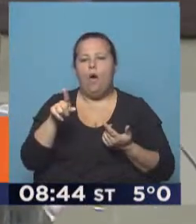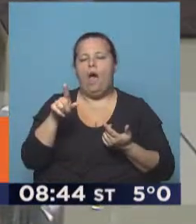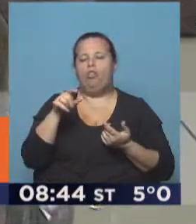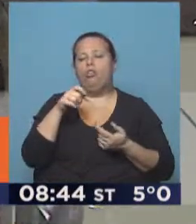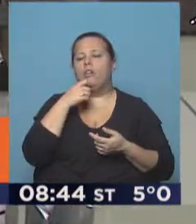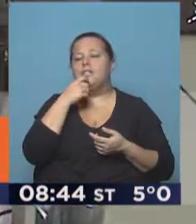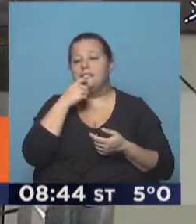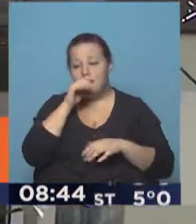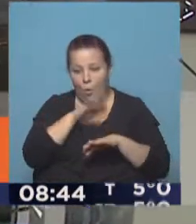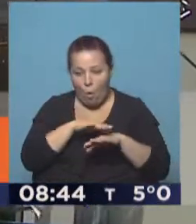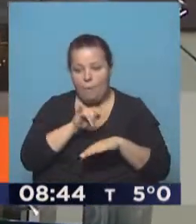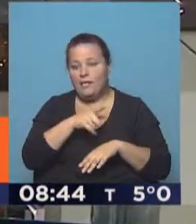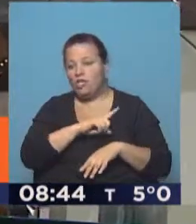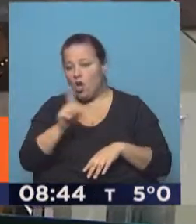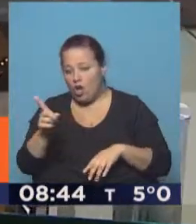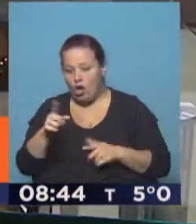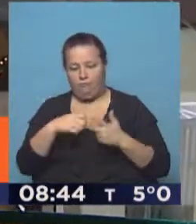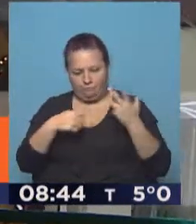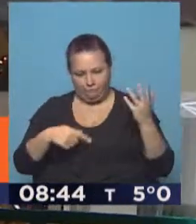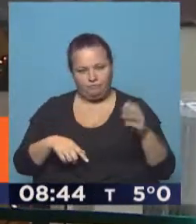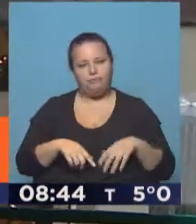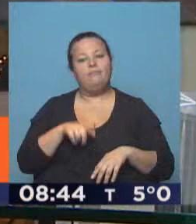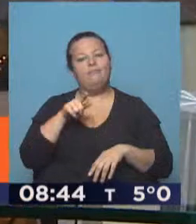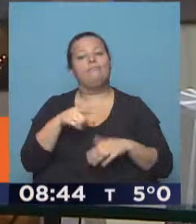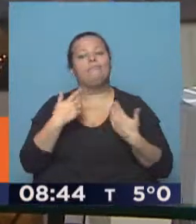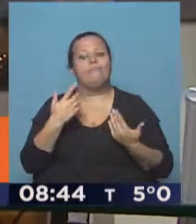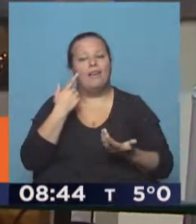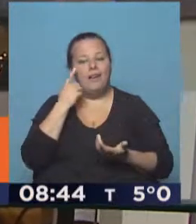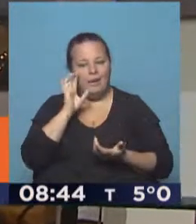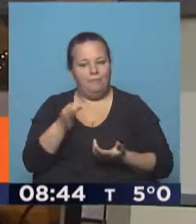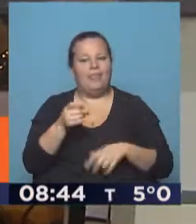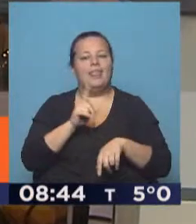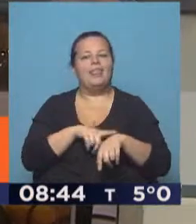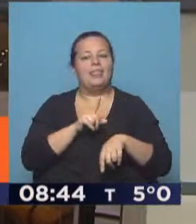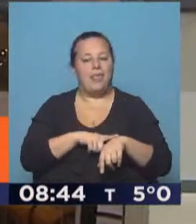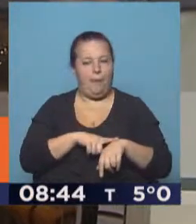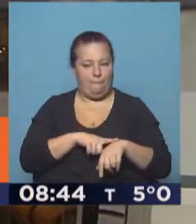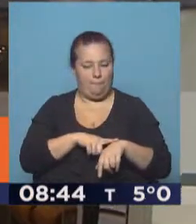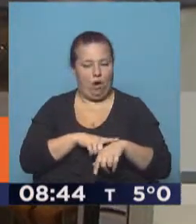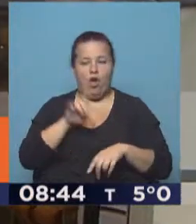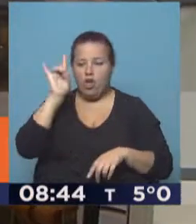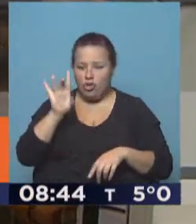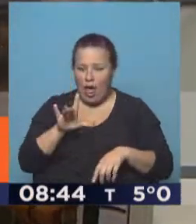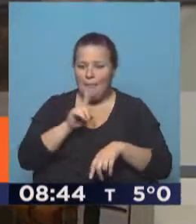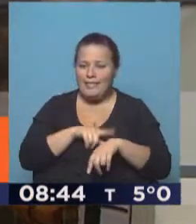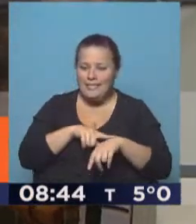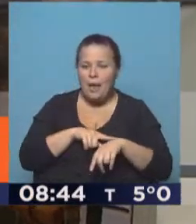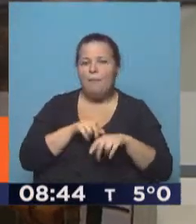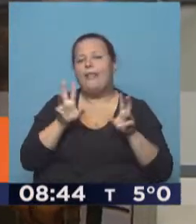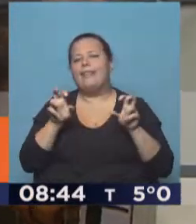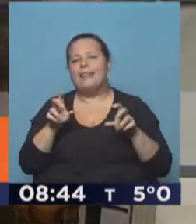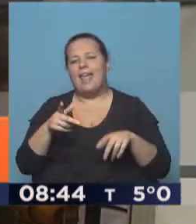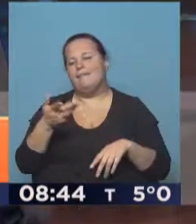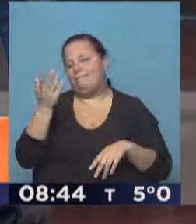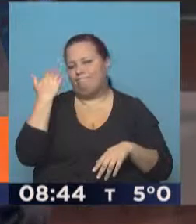se hace, si se procesa o no se procesa. Y esto permite ver los tiempos. No solo los tiempos de causas